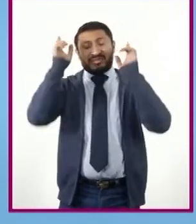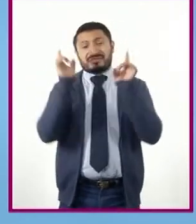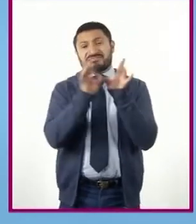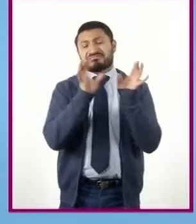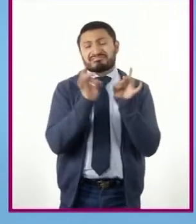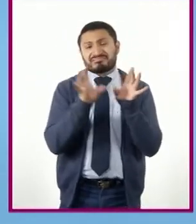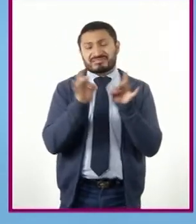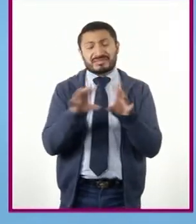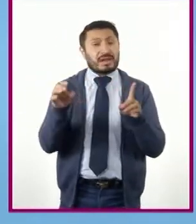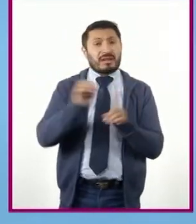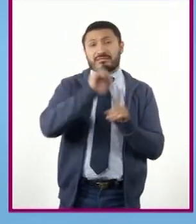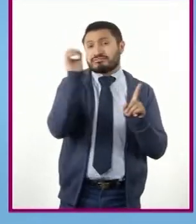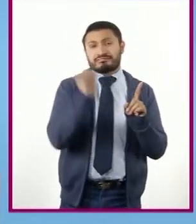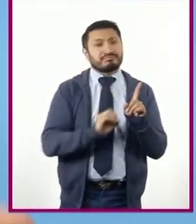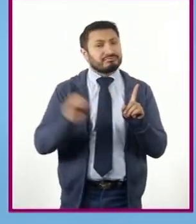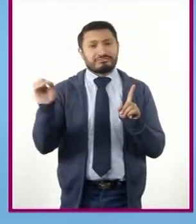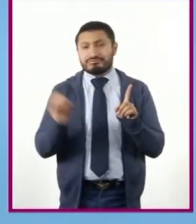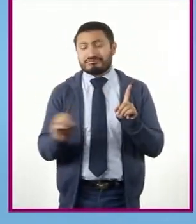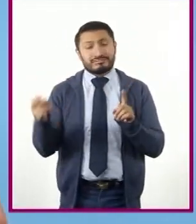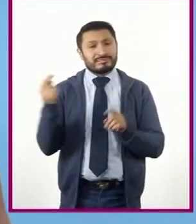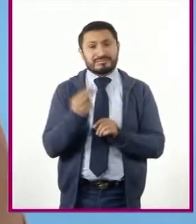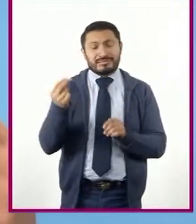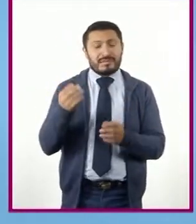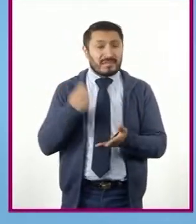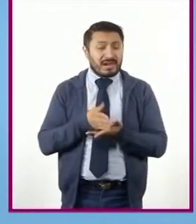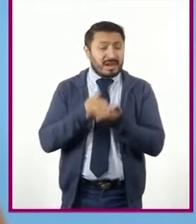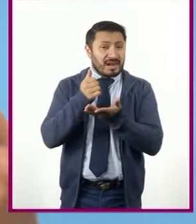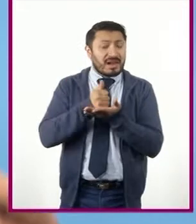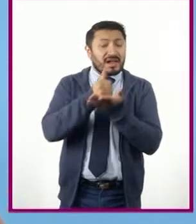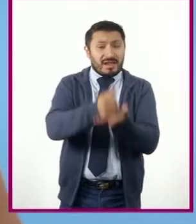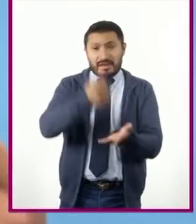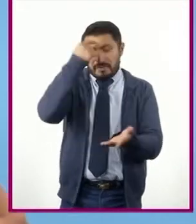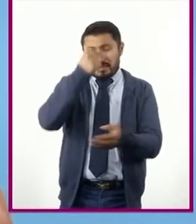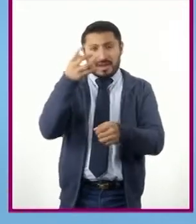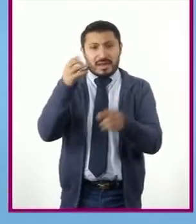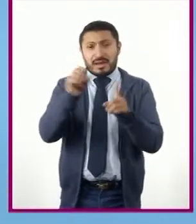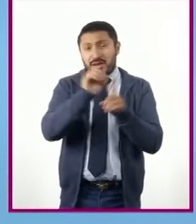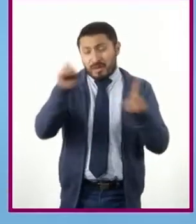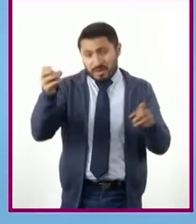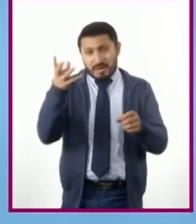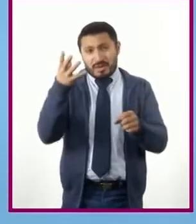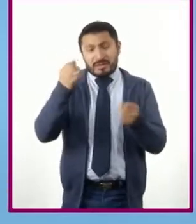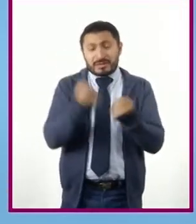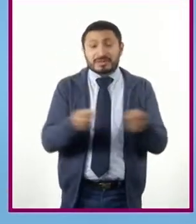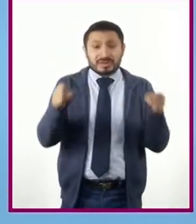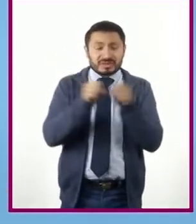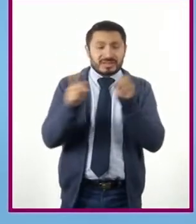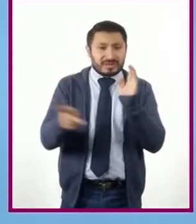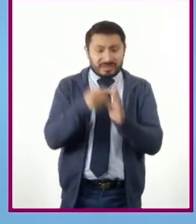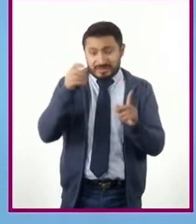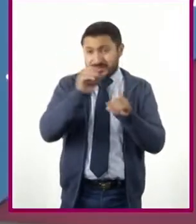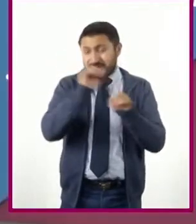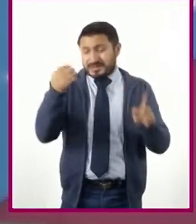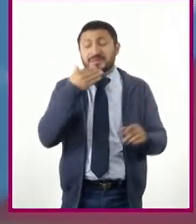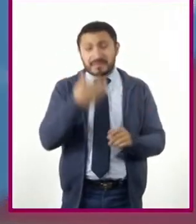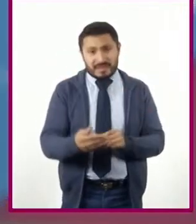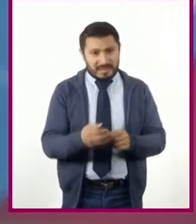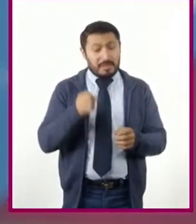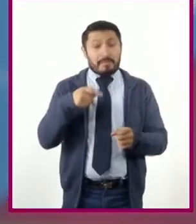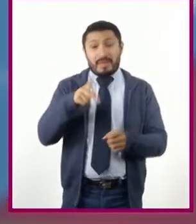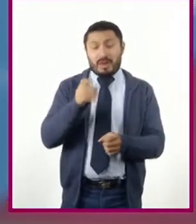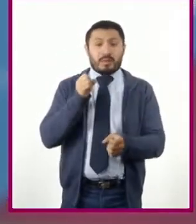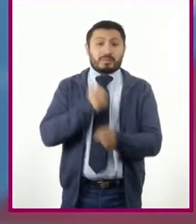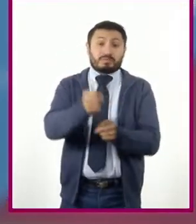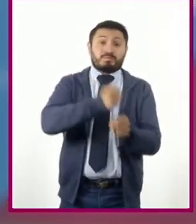situaciones de desorden que requerían su intervención para restablecer el control social por medio de la violencia.